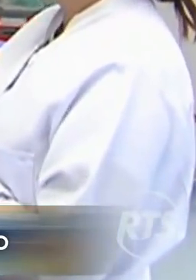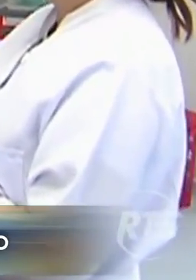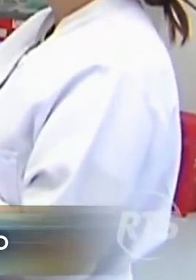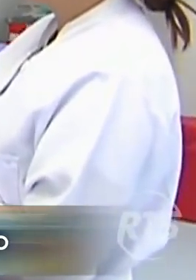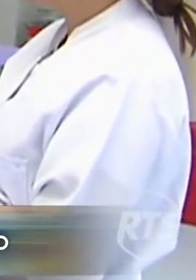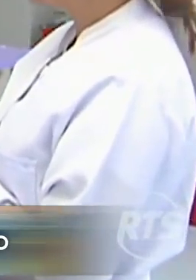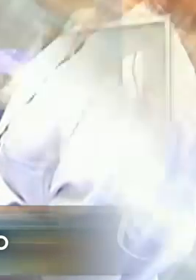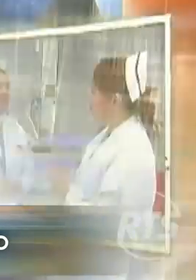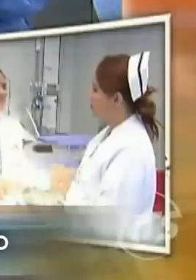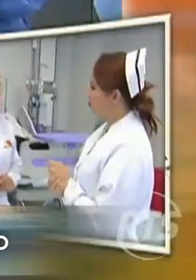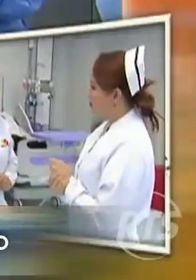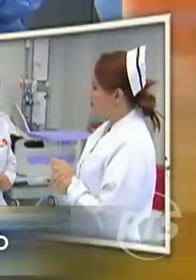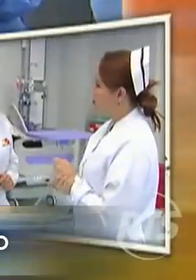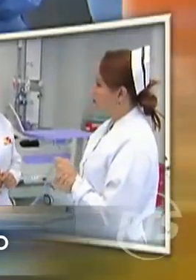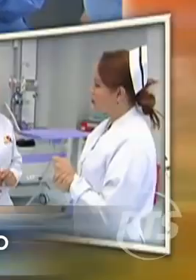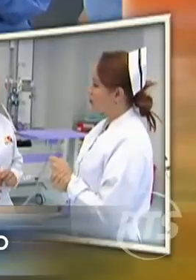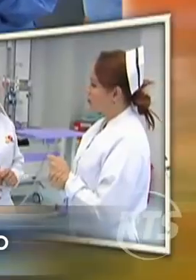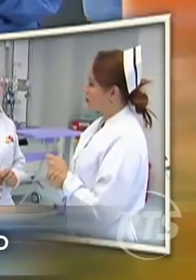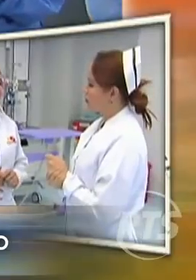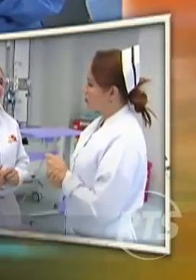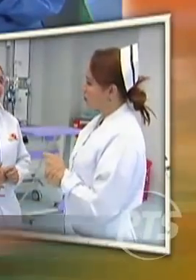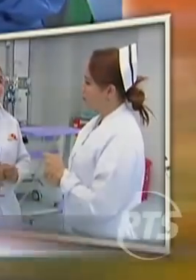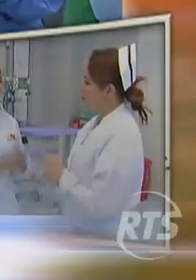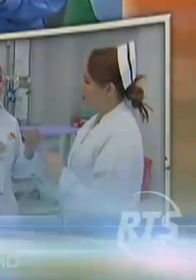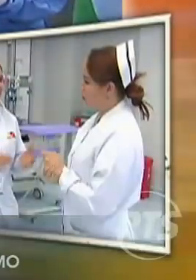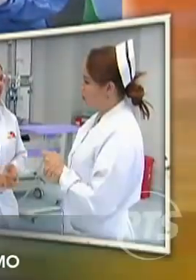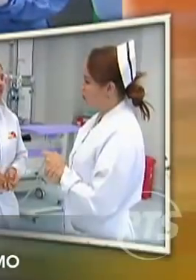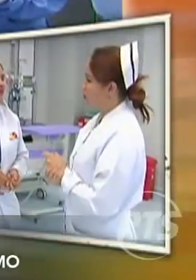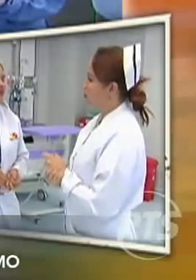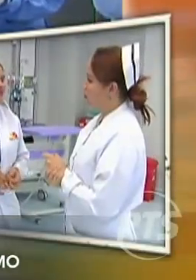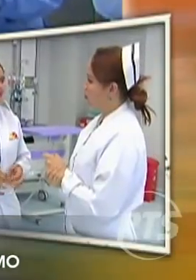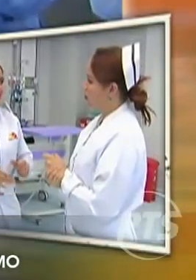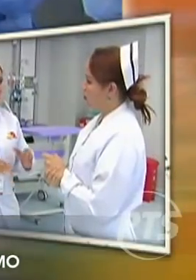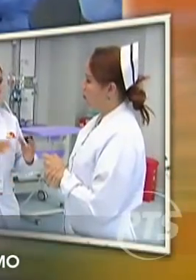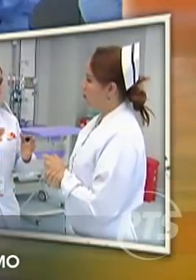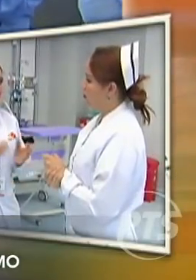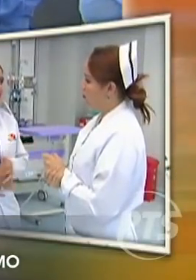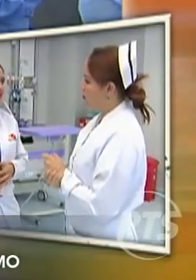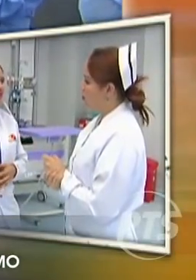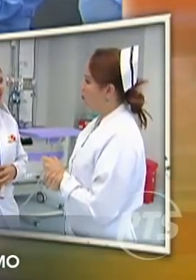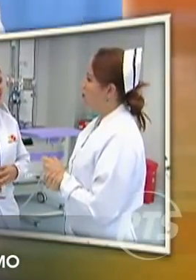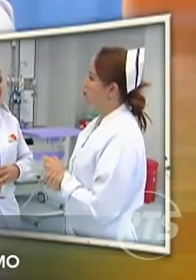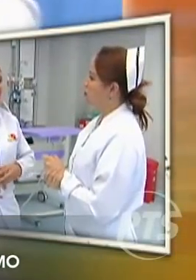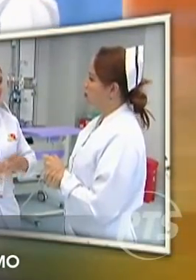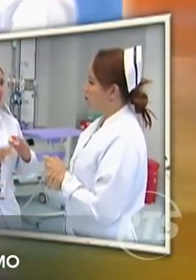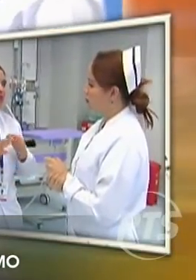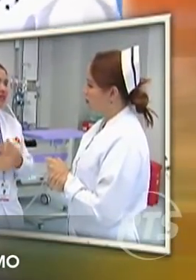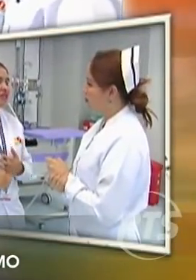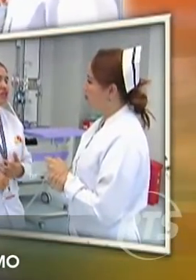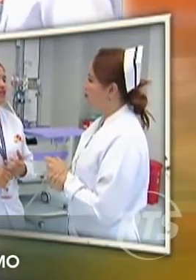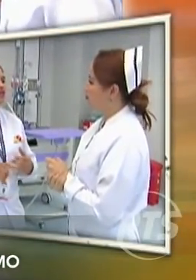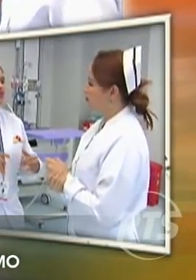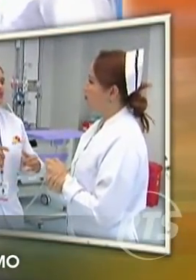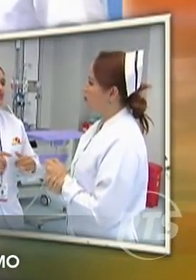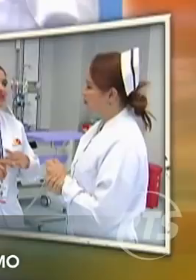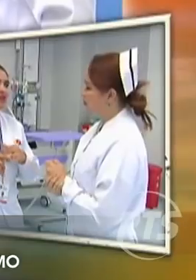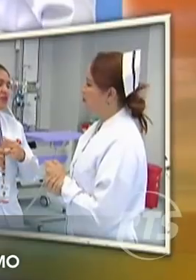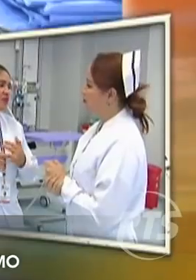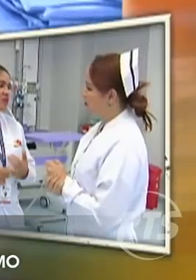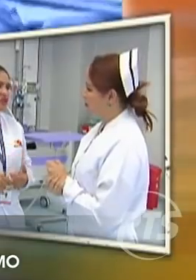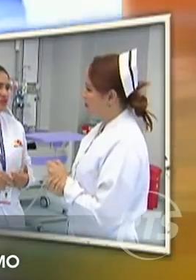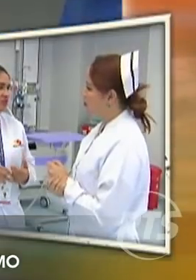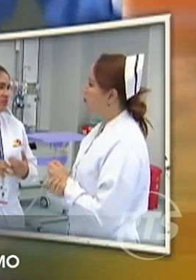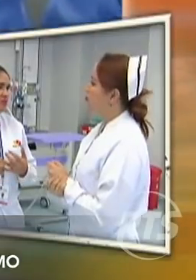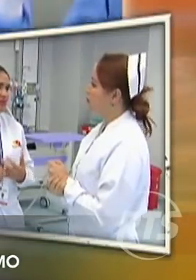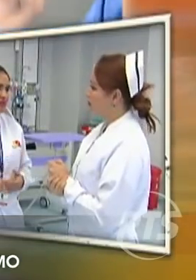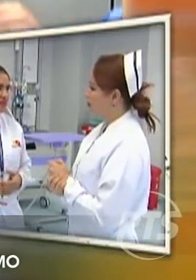una atención integral al paciente que llega bien en los buenos días a estar le la medicación hacerle el cambio de